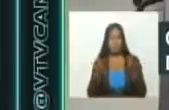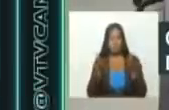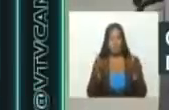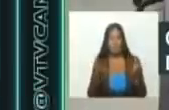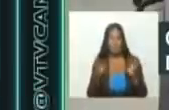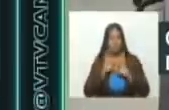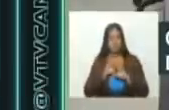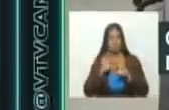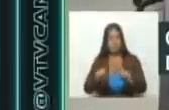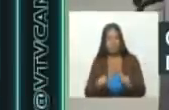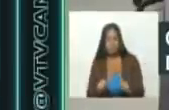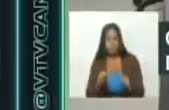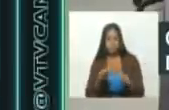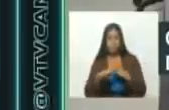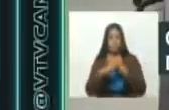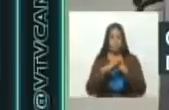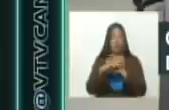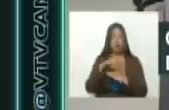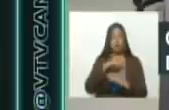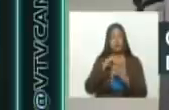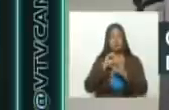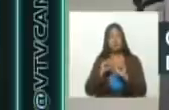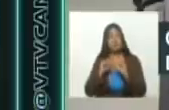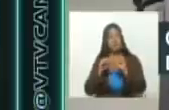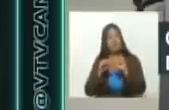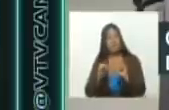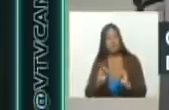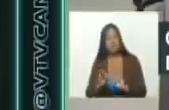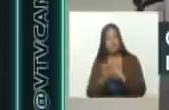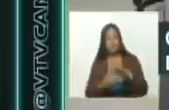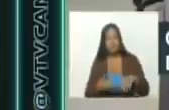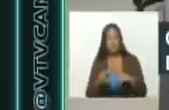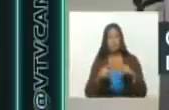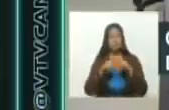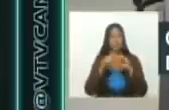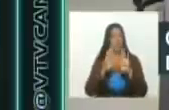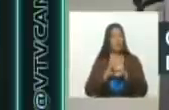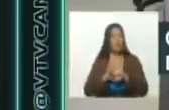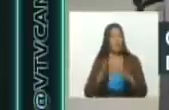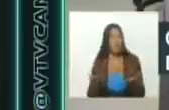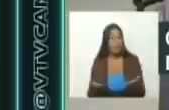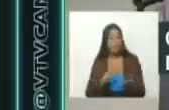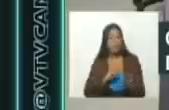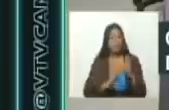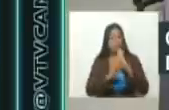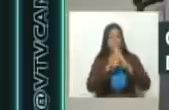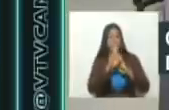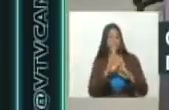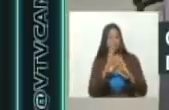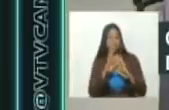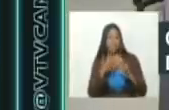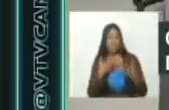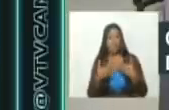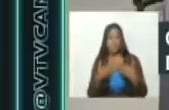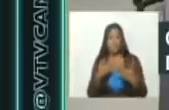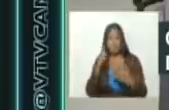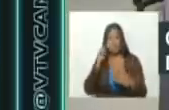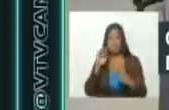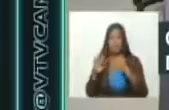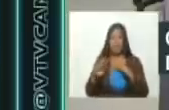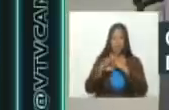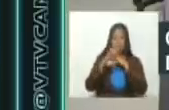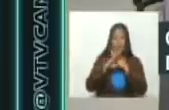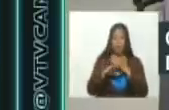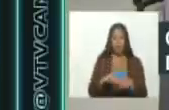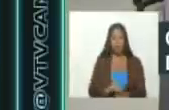el imperialismo norteamericano y todavía estamos sometidos a eso. Y lo positivo es que comenzamos a crecer aún con el bloqueo. Y